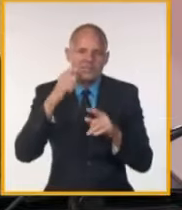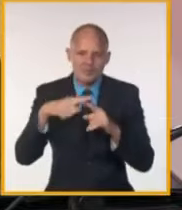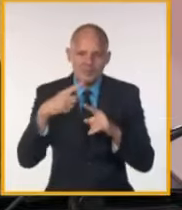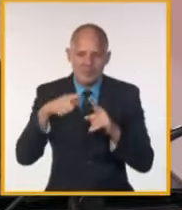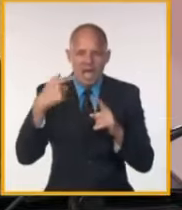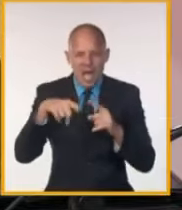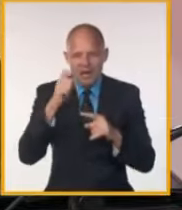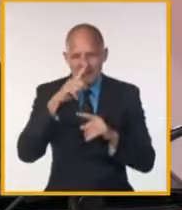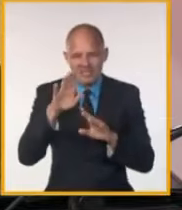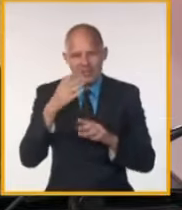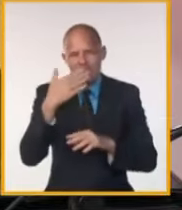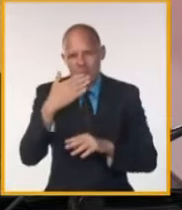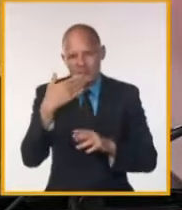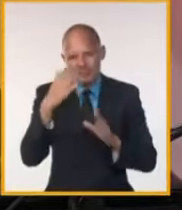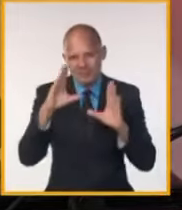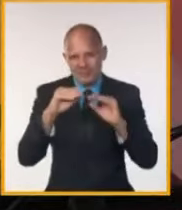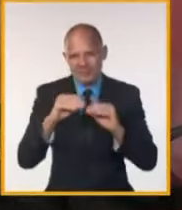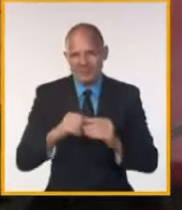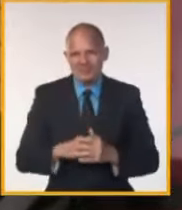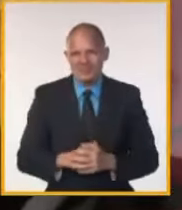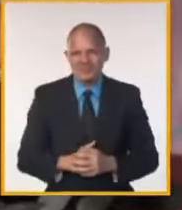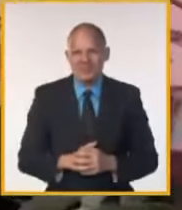imágenes Nos despedimos buenas